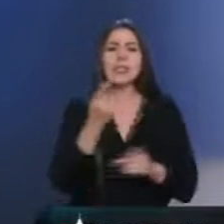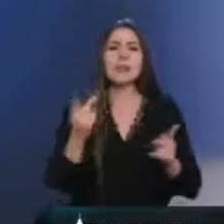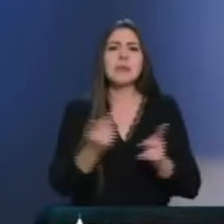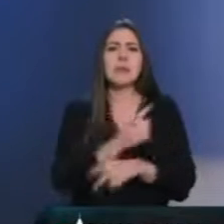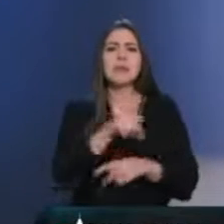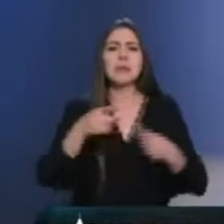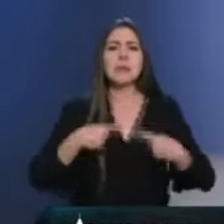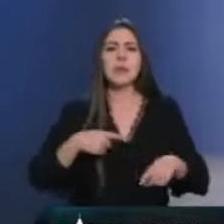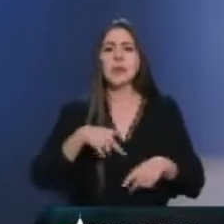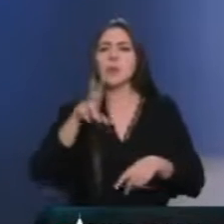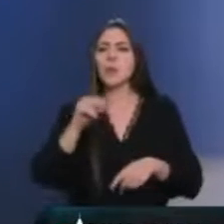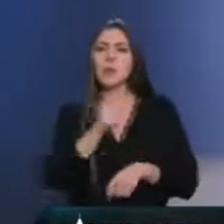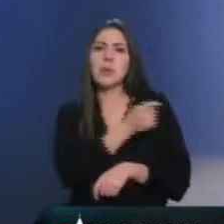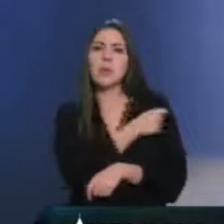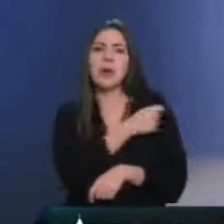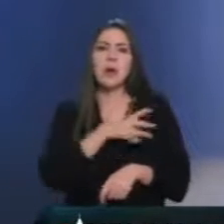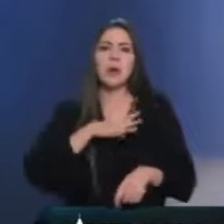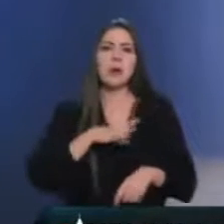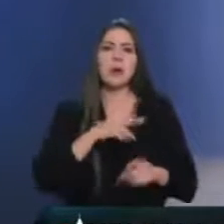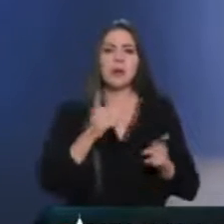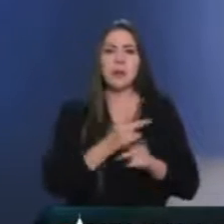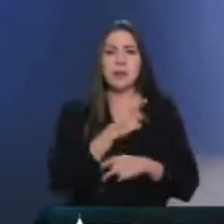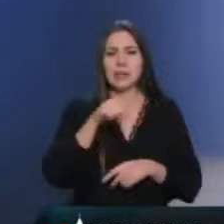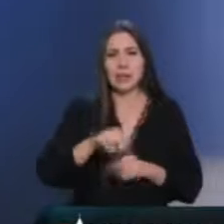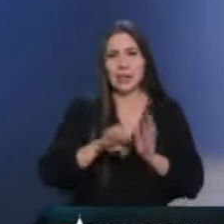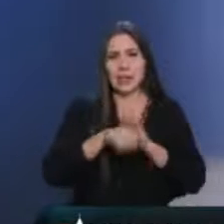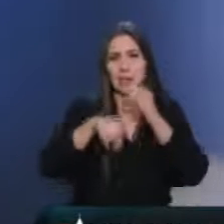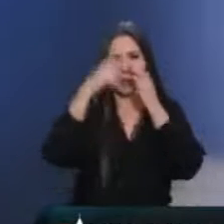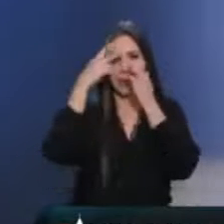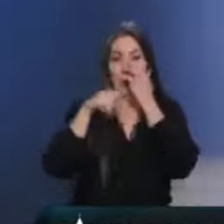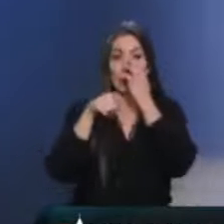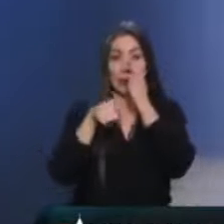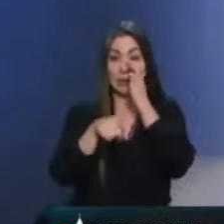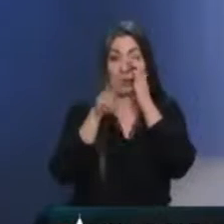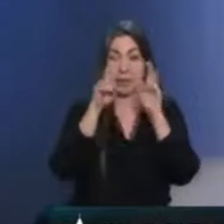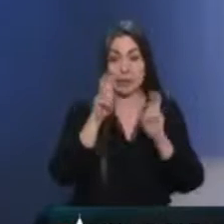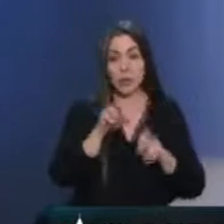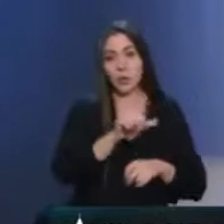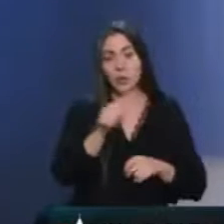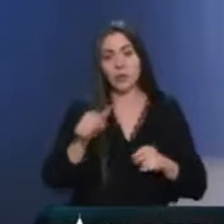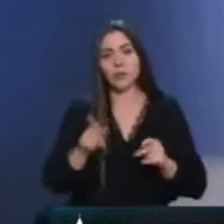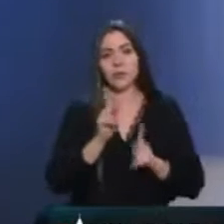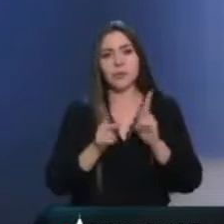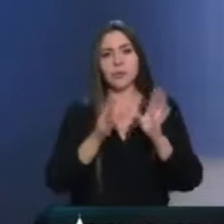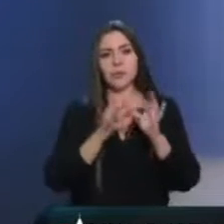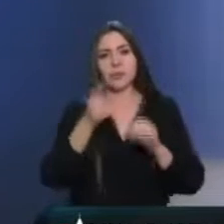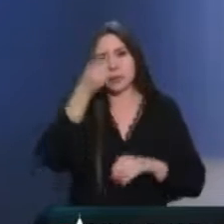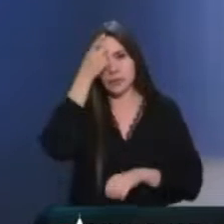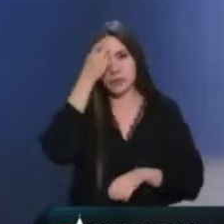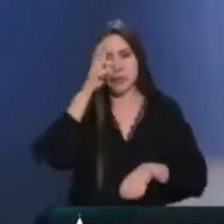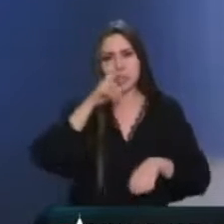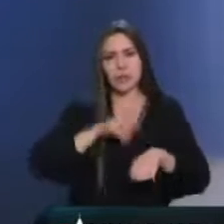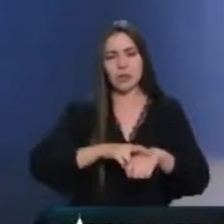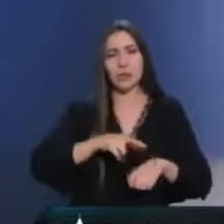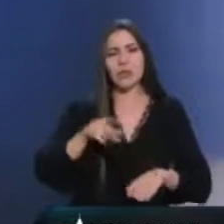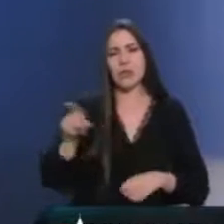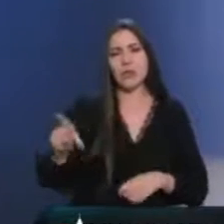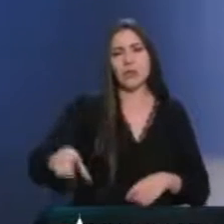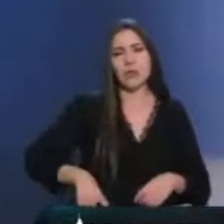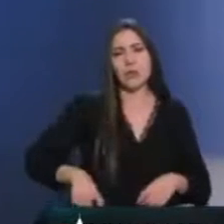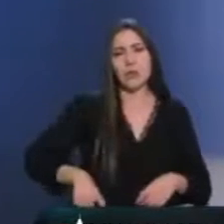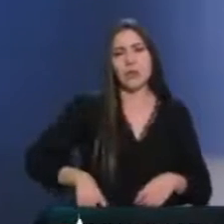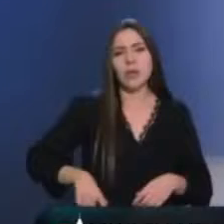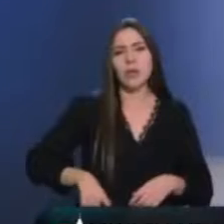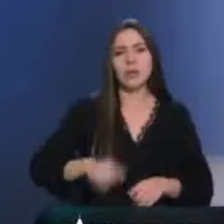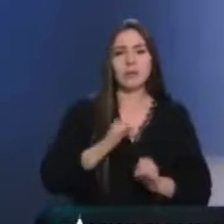abstencionismo en un escenario como el de México? Bueno, de estas y otros temas hablaremos esta noche con el director general de Gobierno Digital, Eduardo Clark,